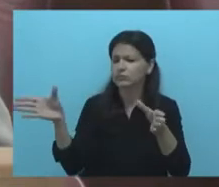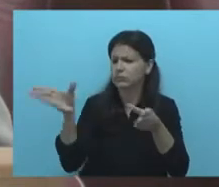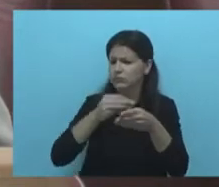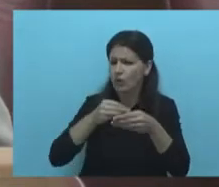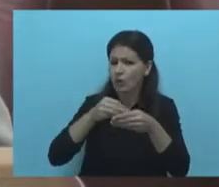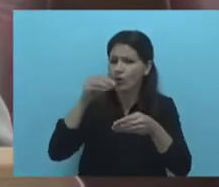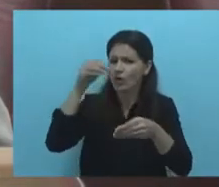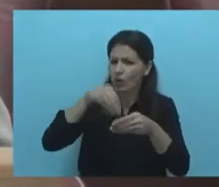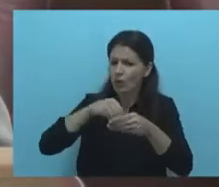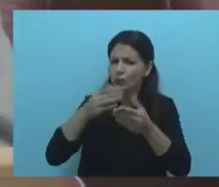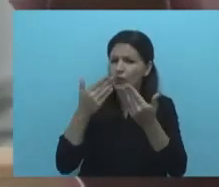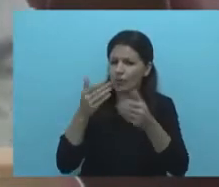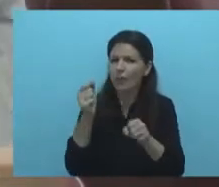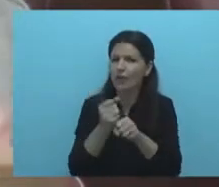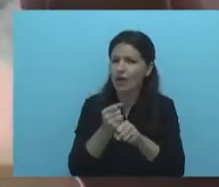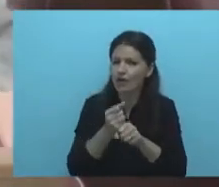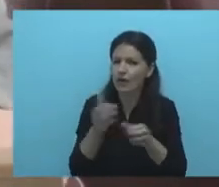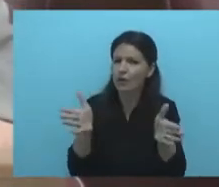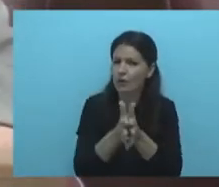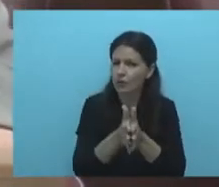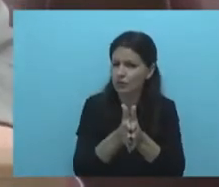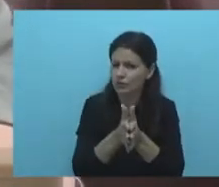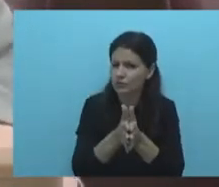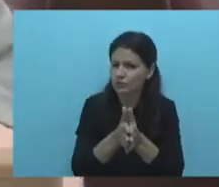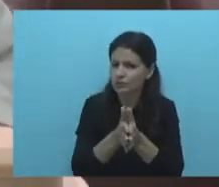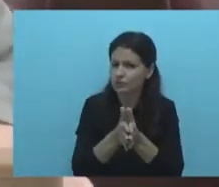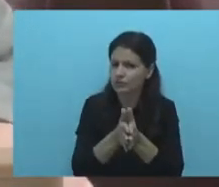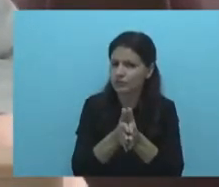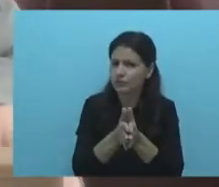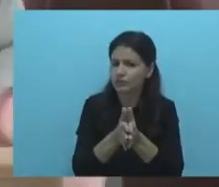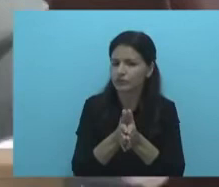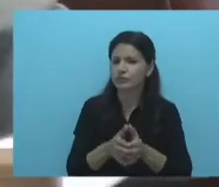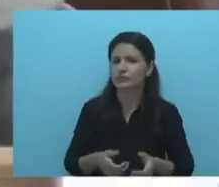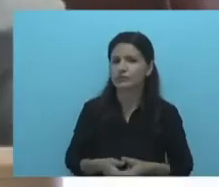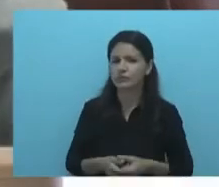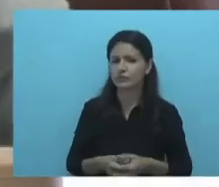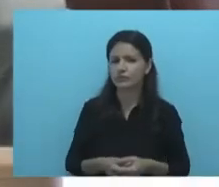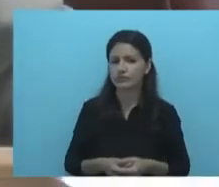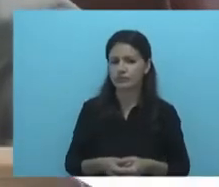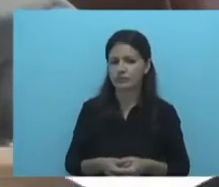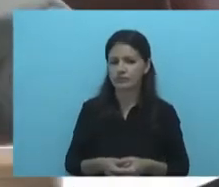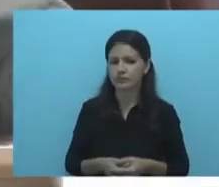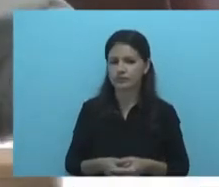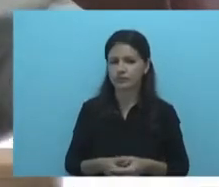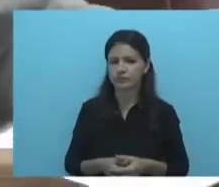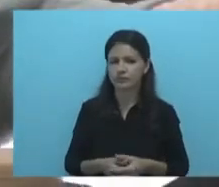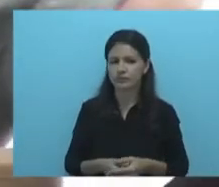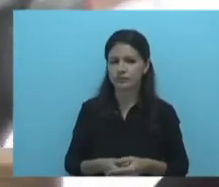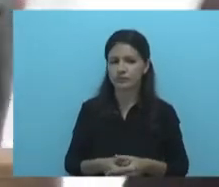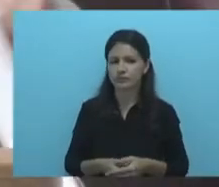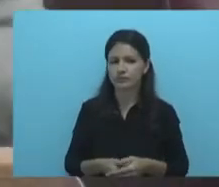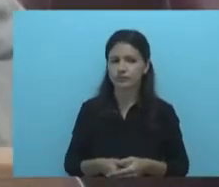conocimientos y experiencias acerca de la planta de cannabis. Así que, presidente, creo que hoy estamos